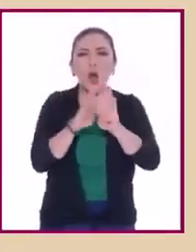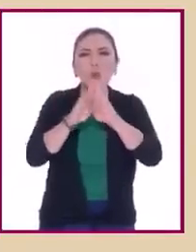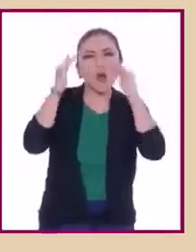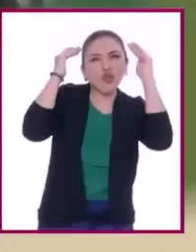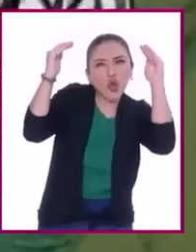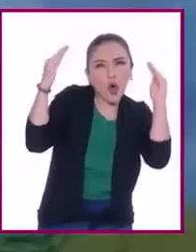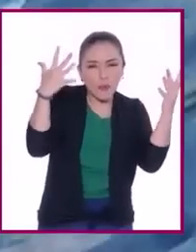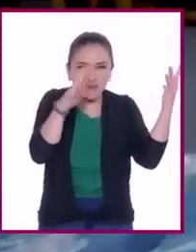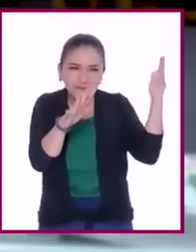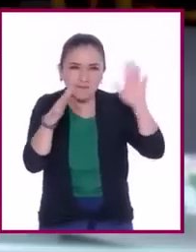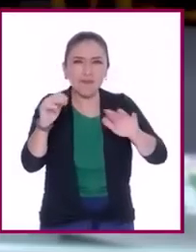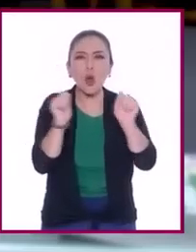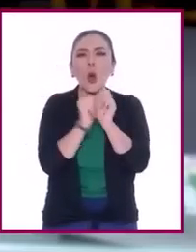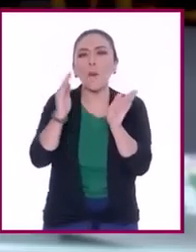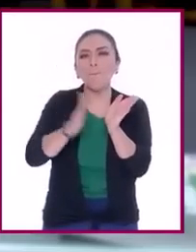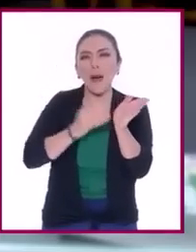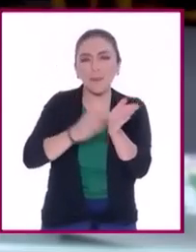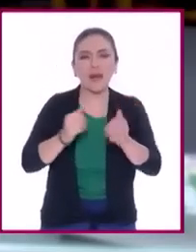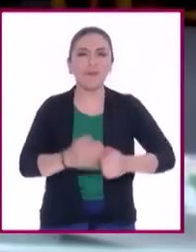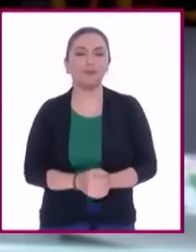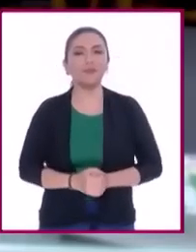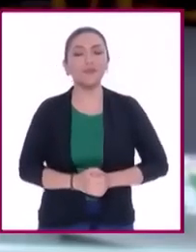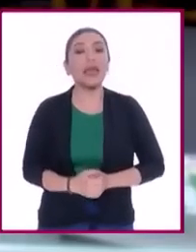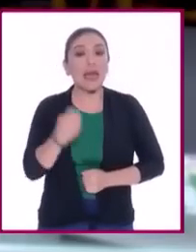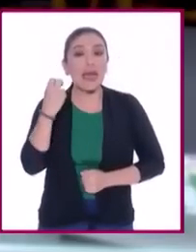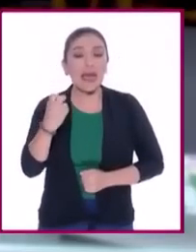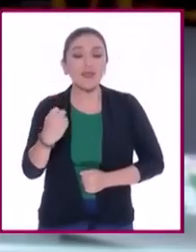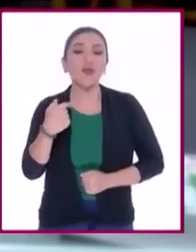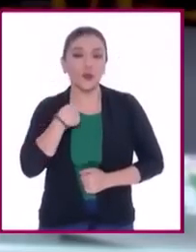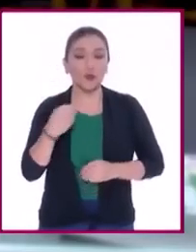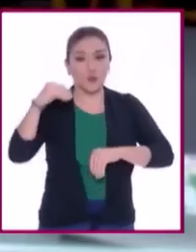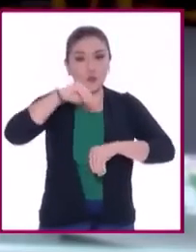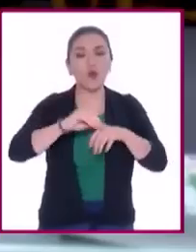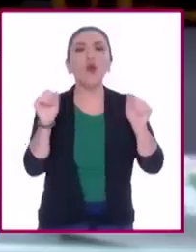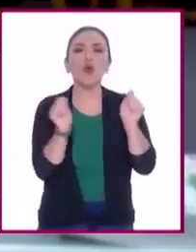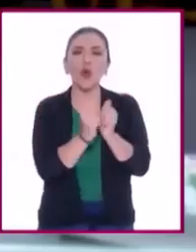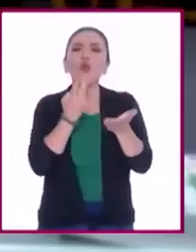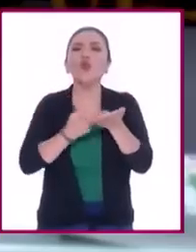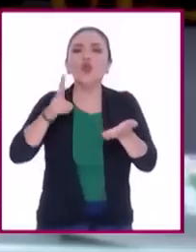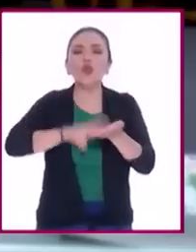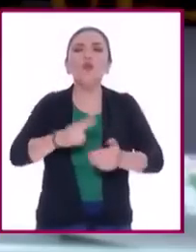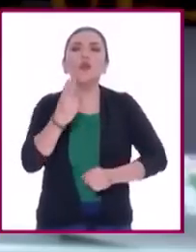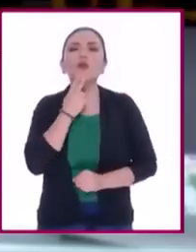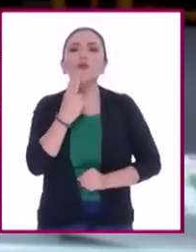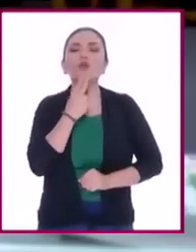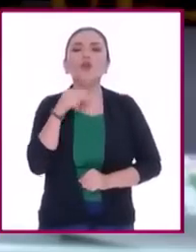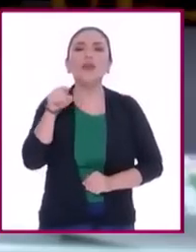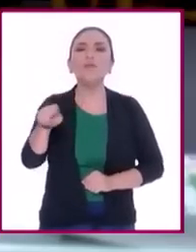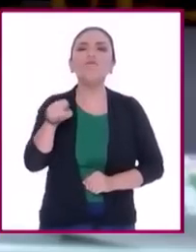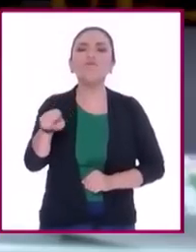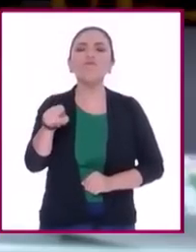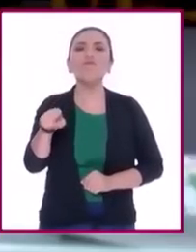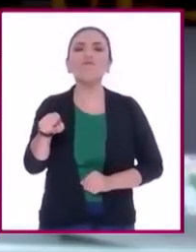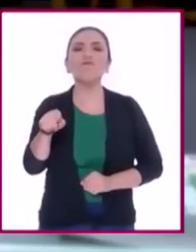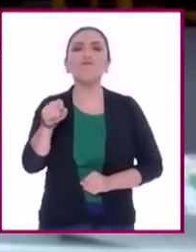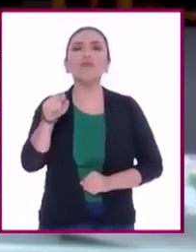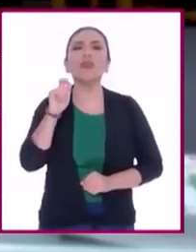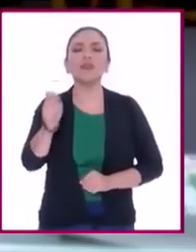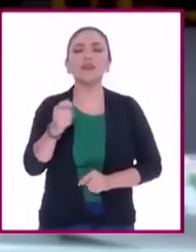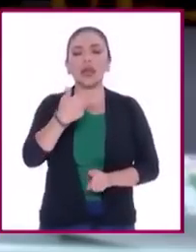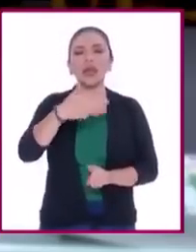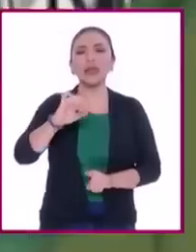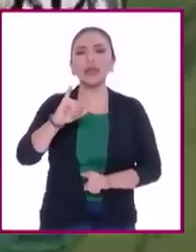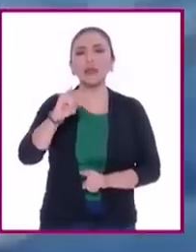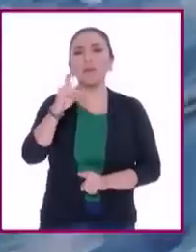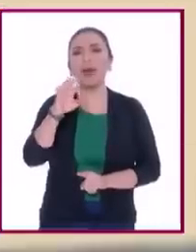el recorte de papel entonces aquí este aparte de eso utilicé La retórica de